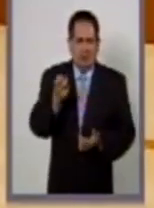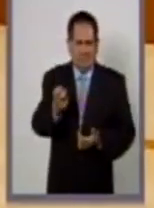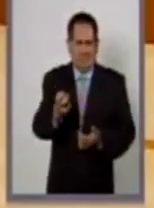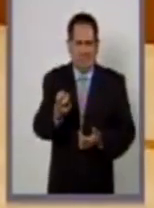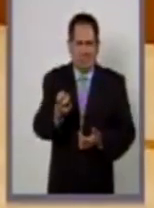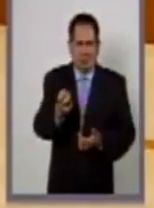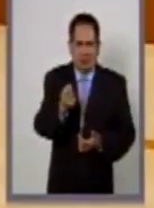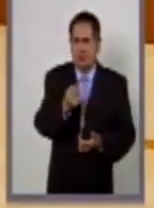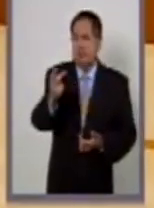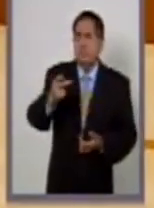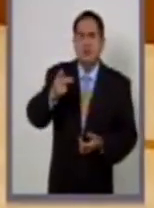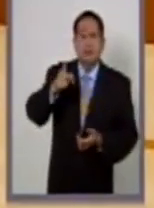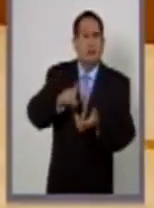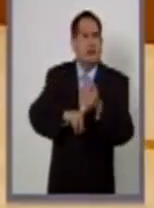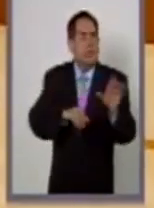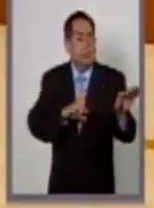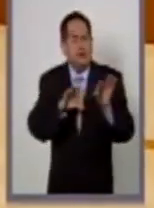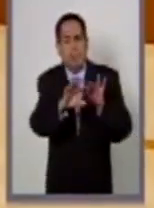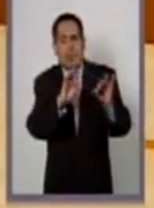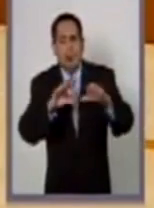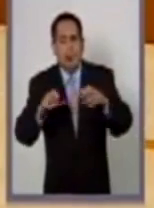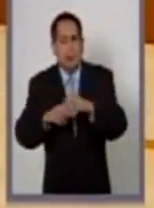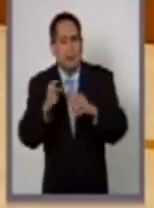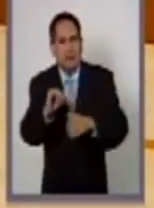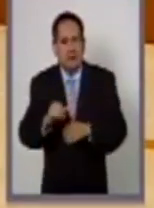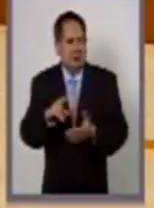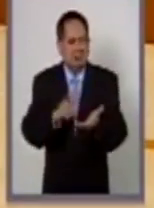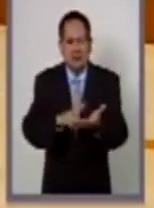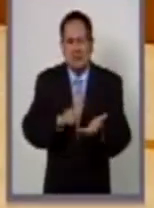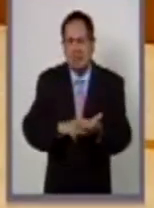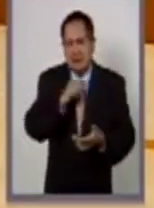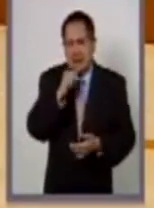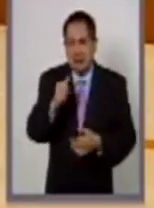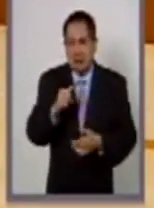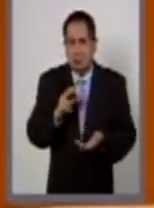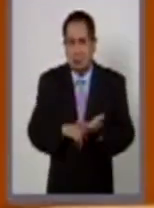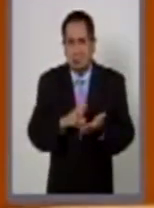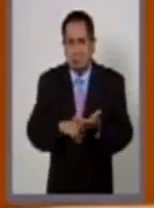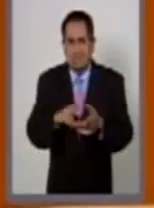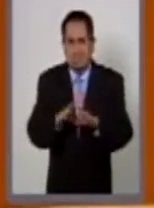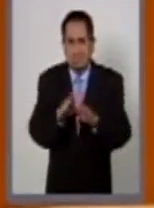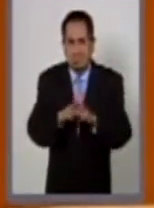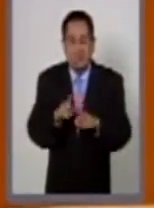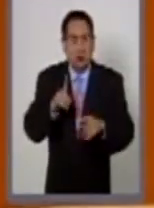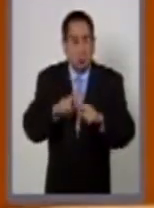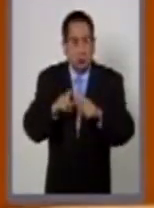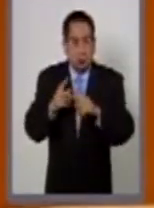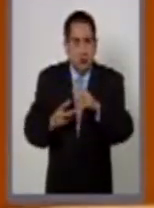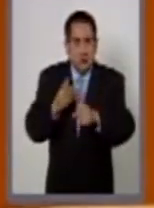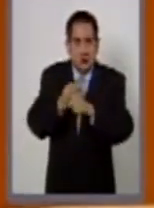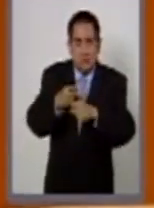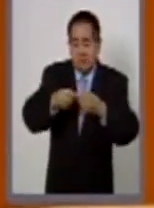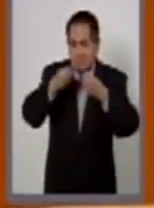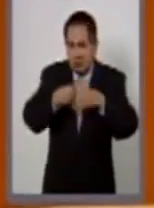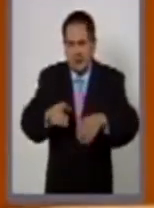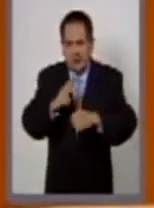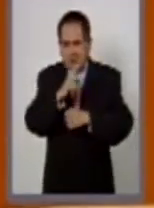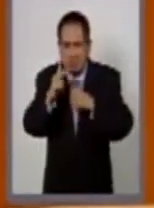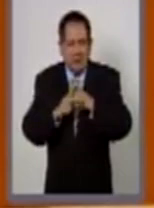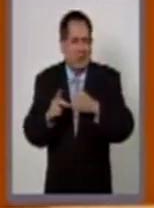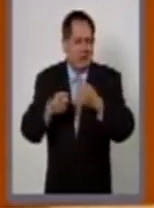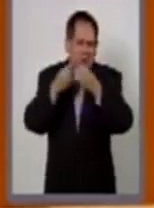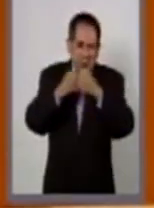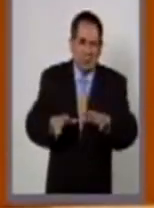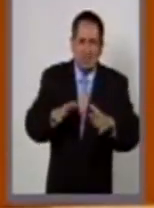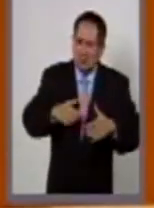Esos hombres que son elegidos y mujeres así no valen nada. Entonces estamos contribuyendo a destruir el país, las instituciones,